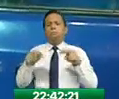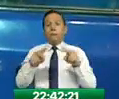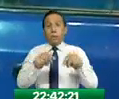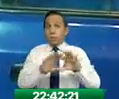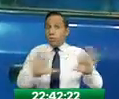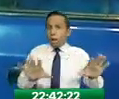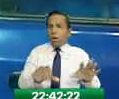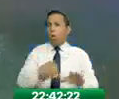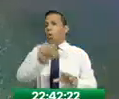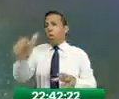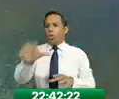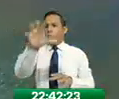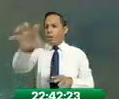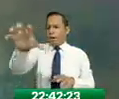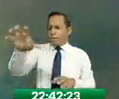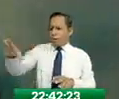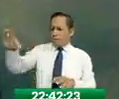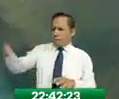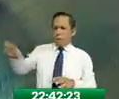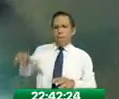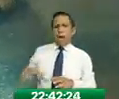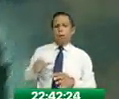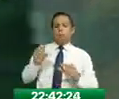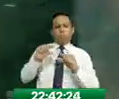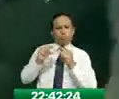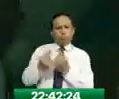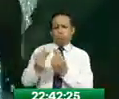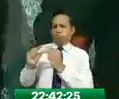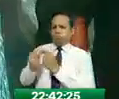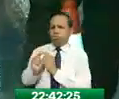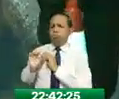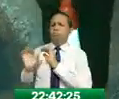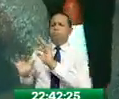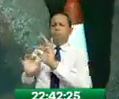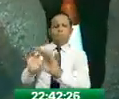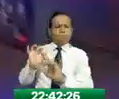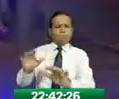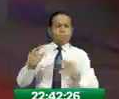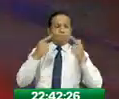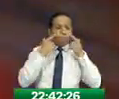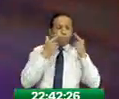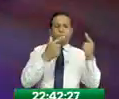Trinitaria y Malvinas. Se informó que estos trabajos continuarán.